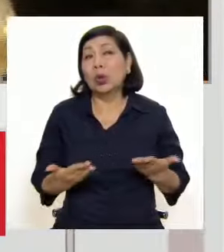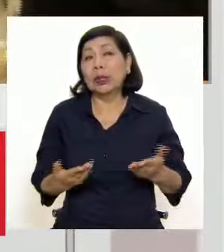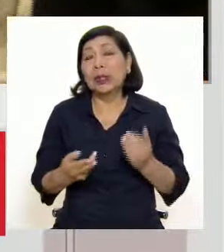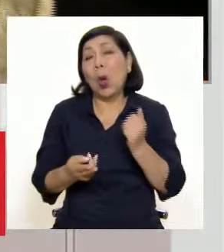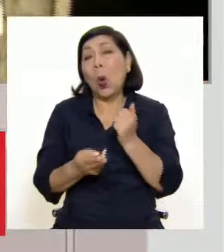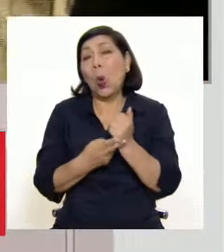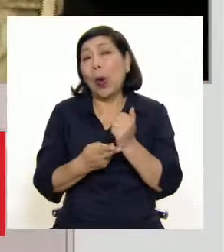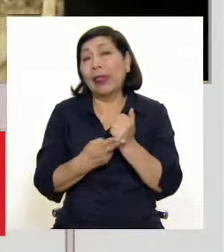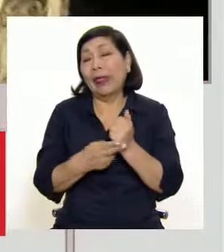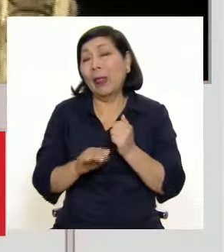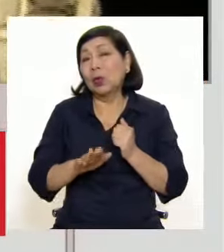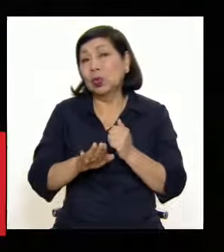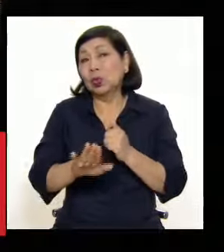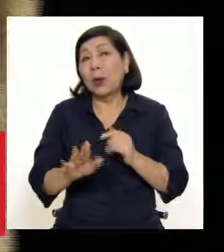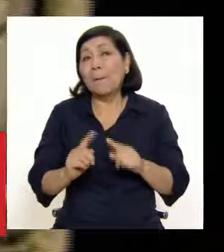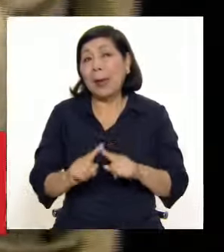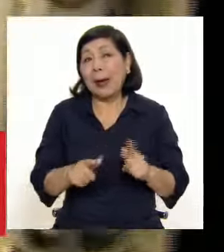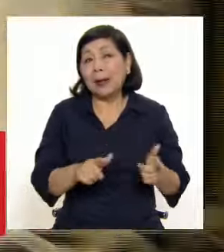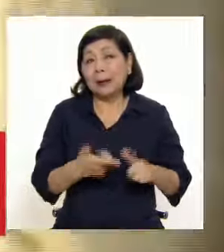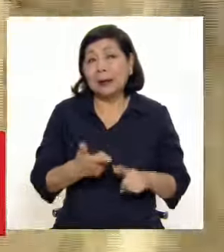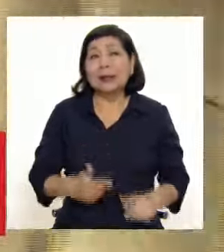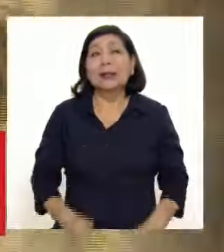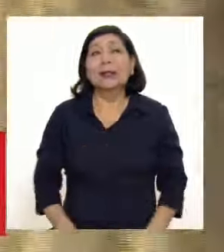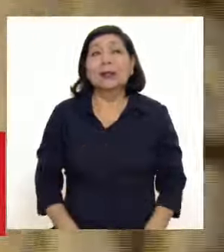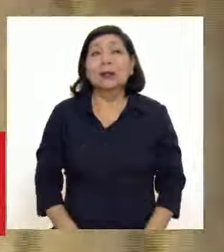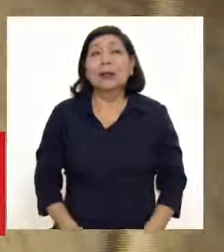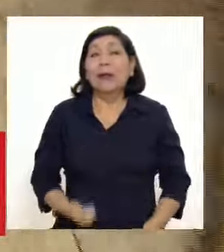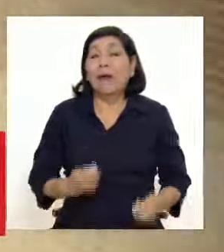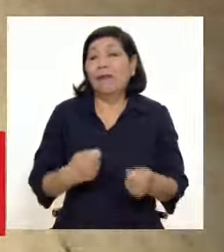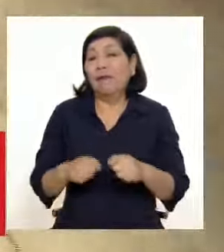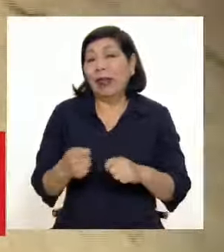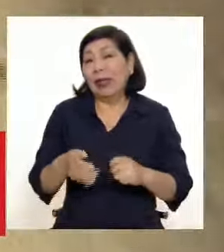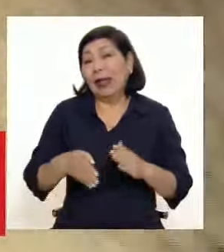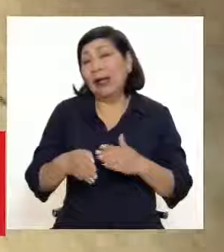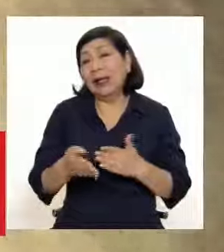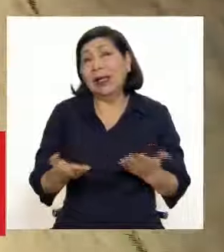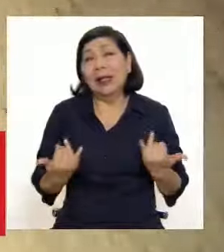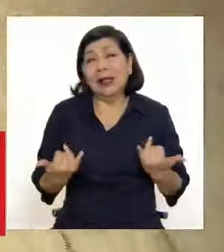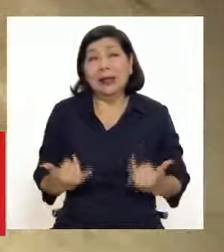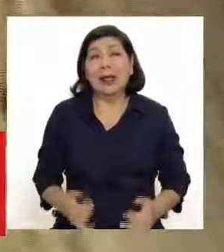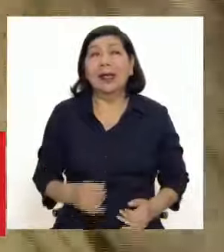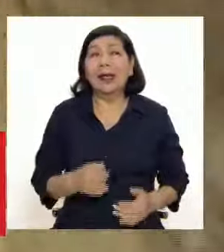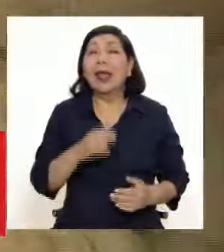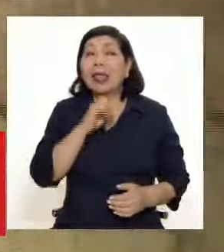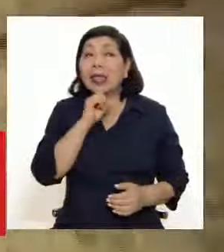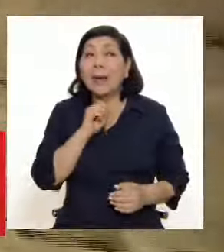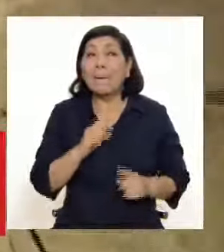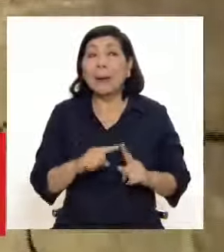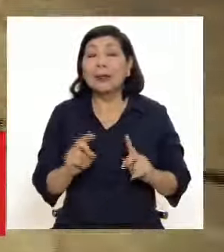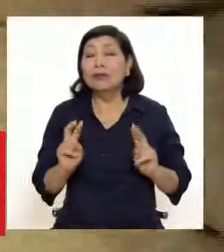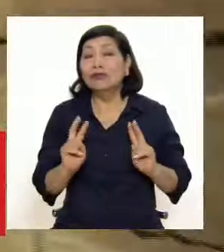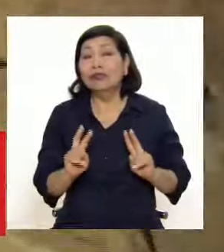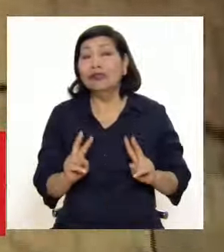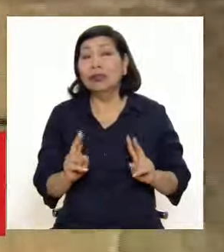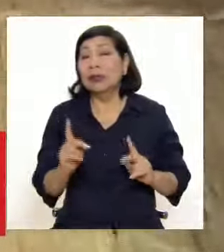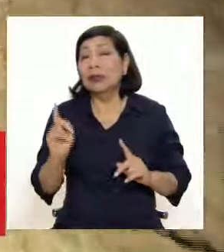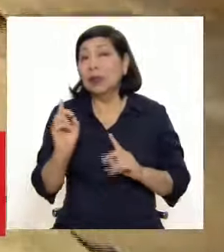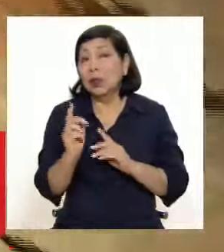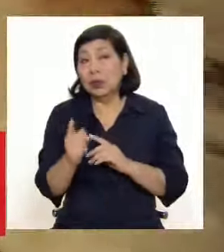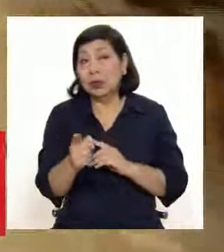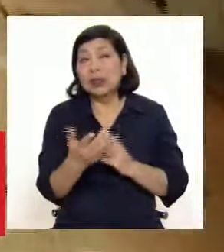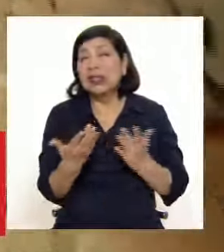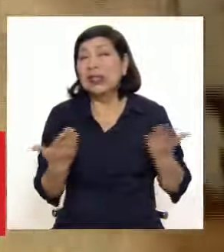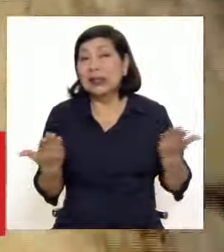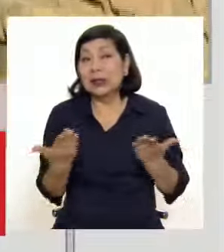que tenían ya listas para comercializar en la temporada de diciembre. Nos estamos dirigiendo